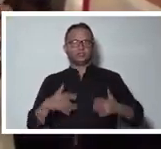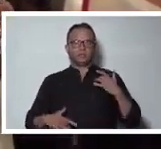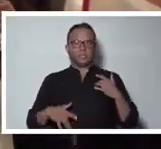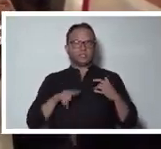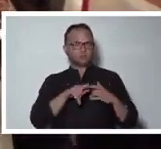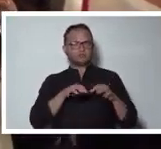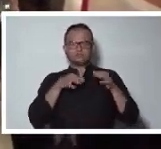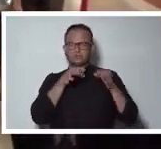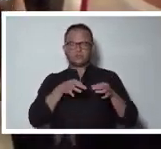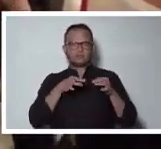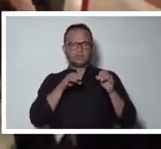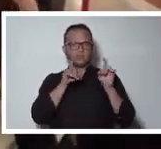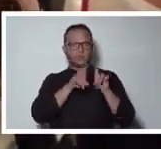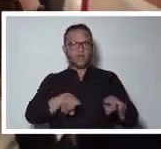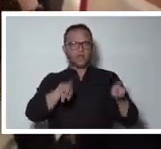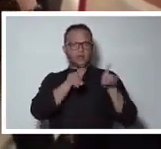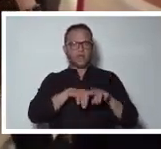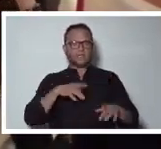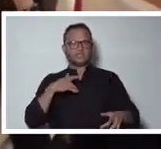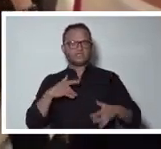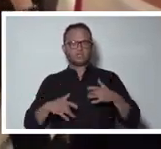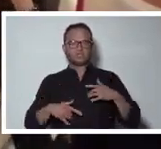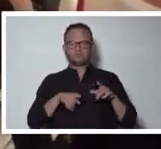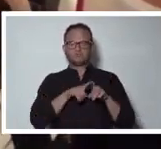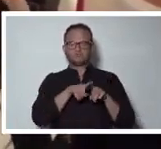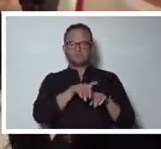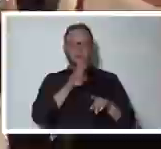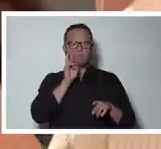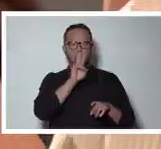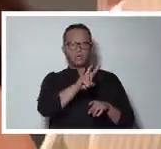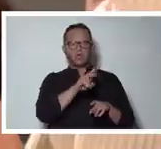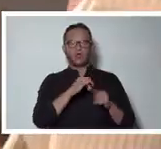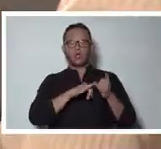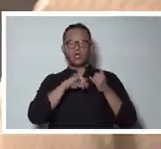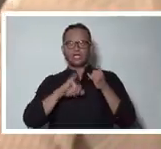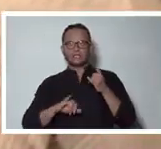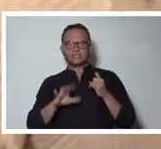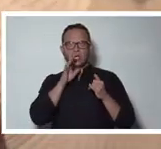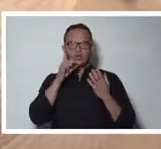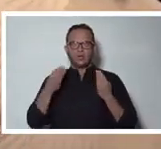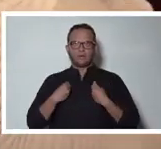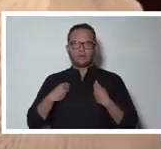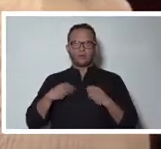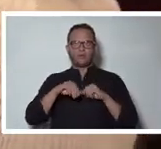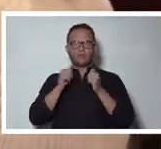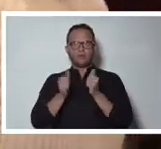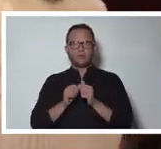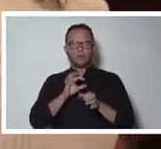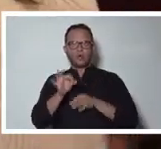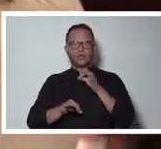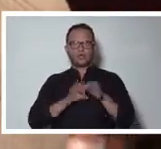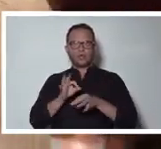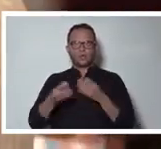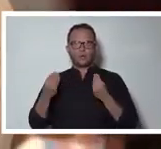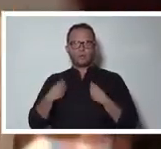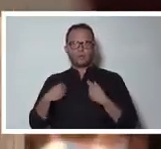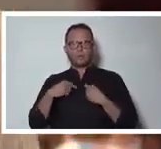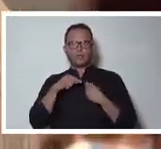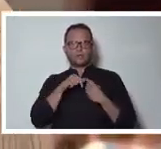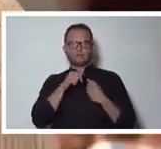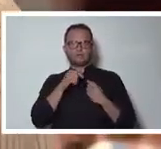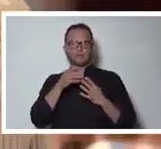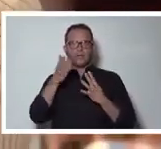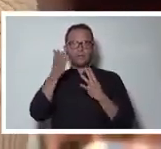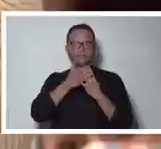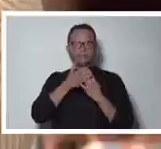de posiciones políticas que están tomando estamos viendo en esa gran crisis que estamos viviendo nuestra forma de organización de la vida como ya no es sostenible que la